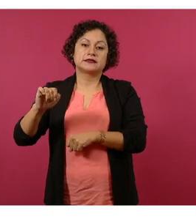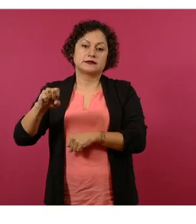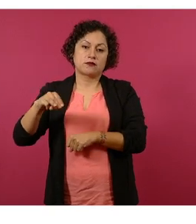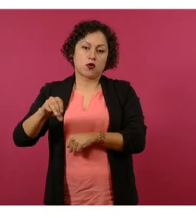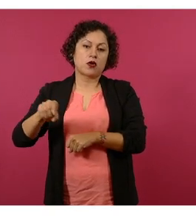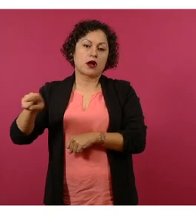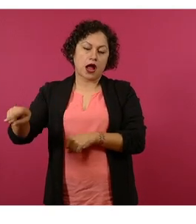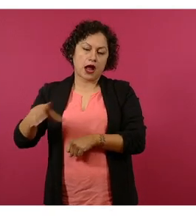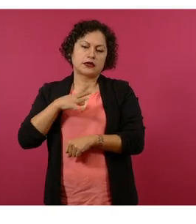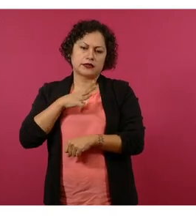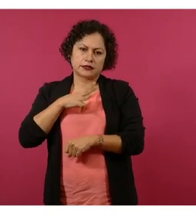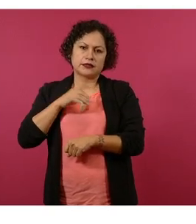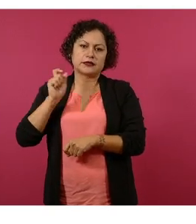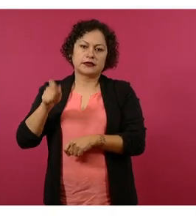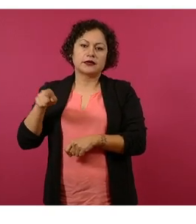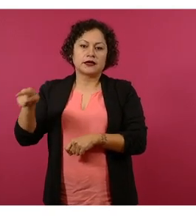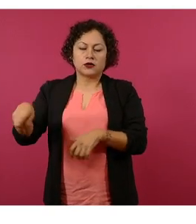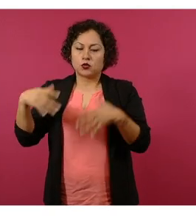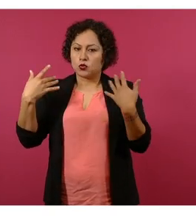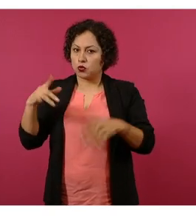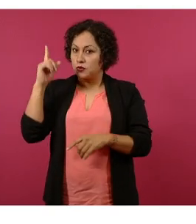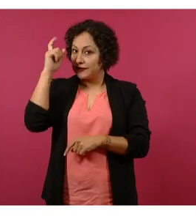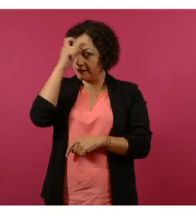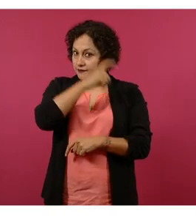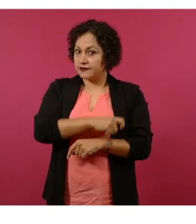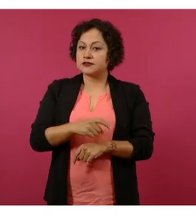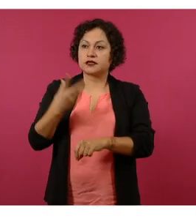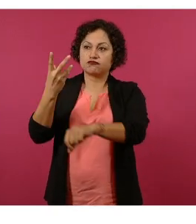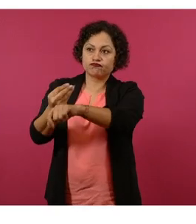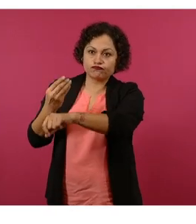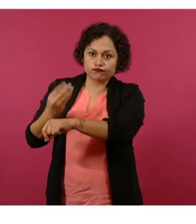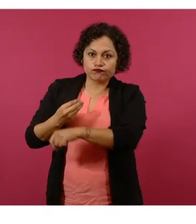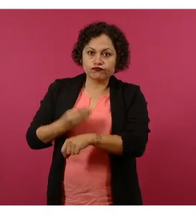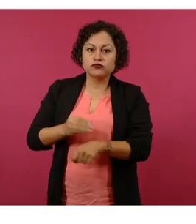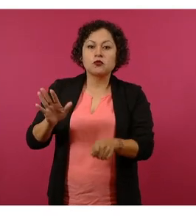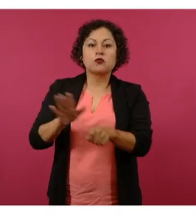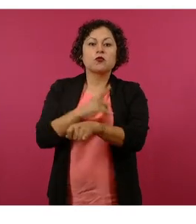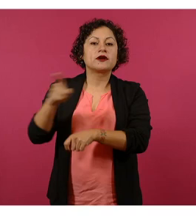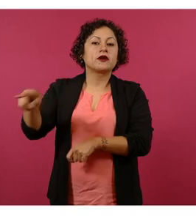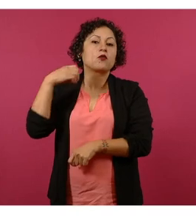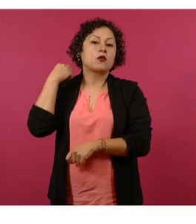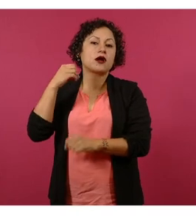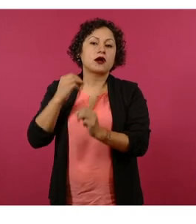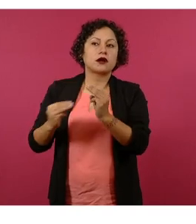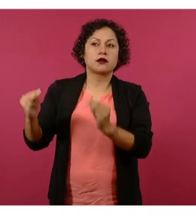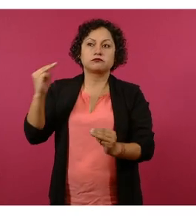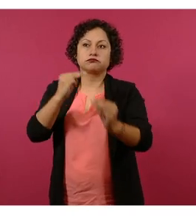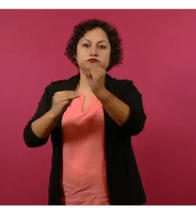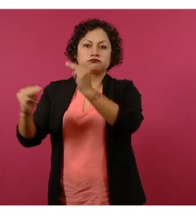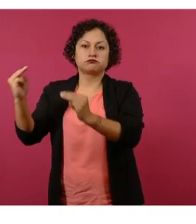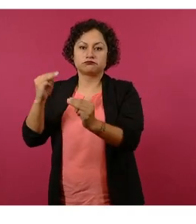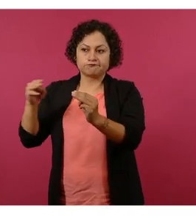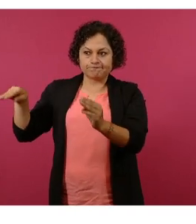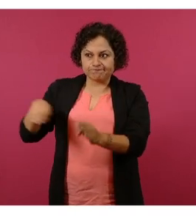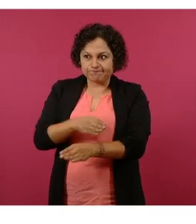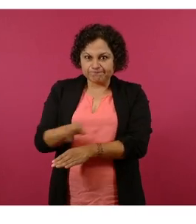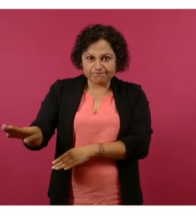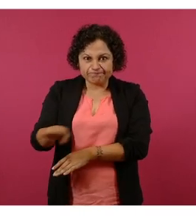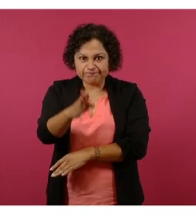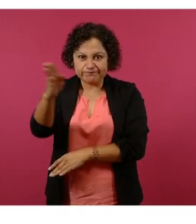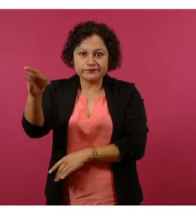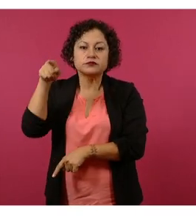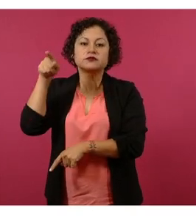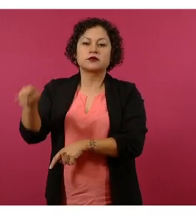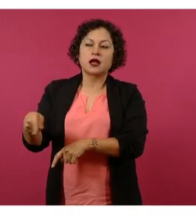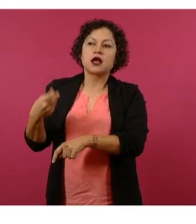pues tiene que saltar parte de la Sierra sur de Oaxaca por lo que se están construyendo 110 estructuras